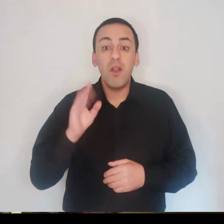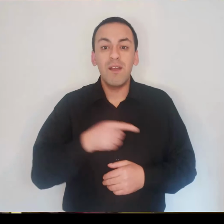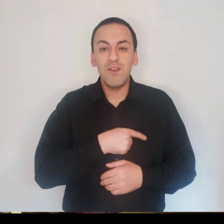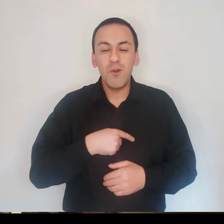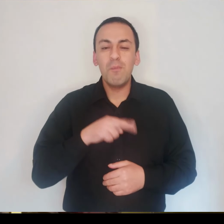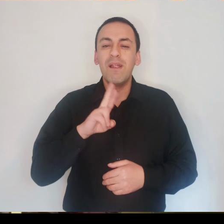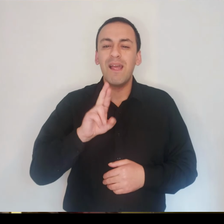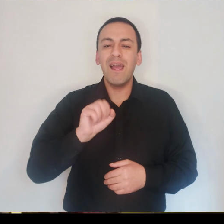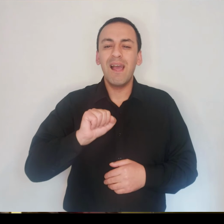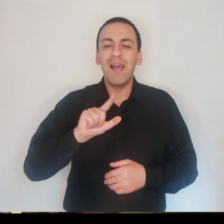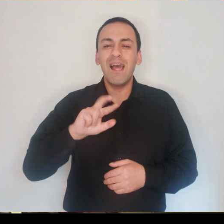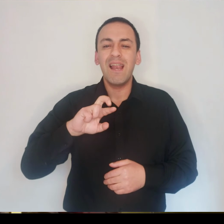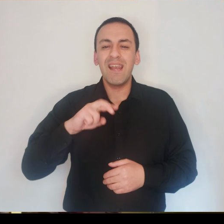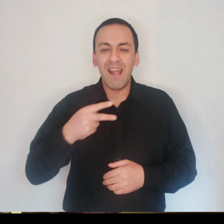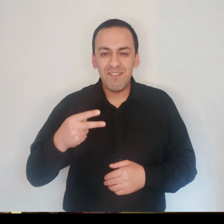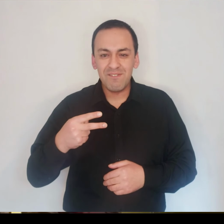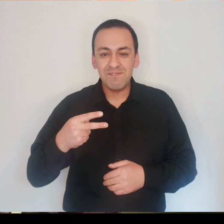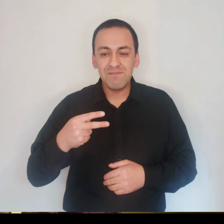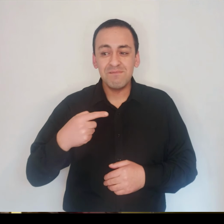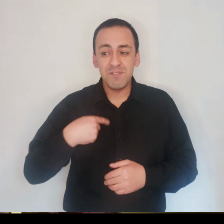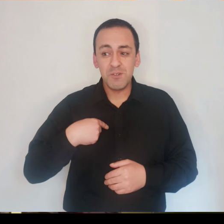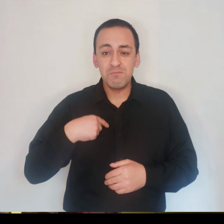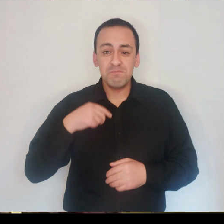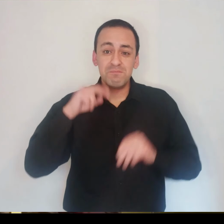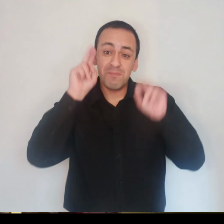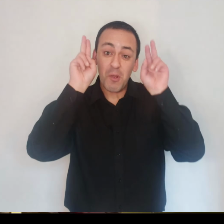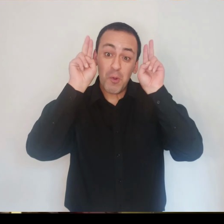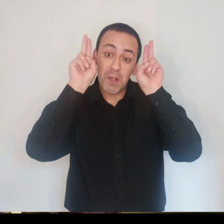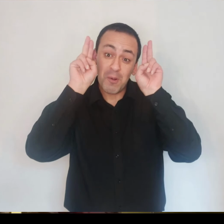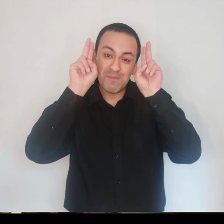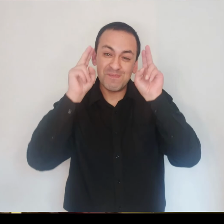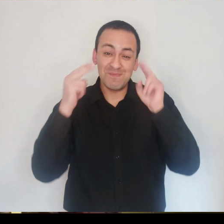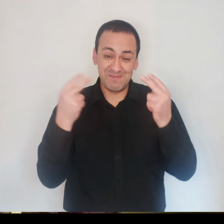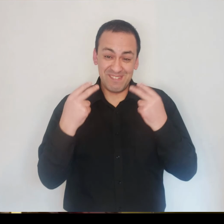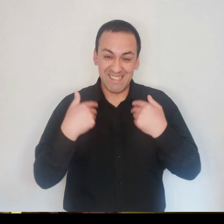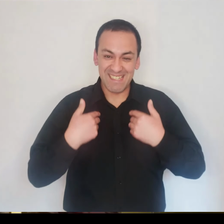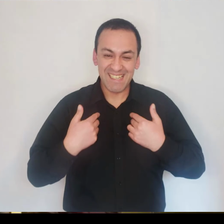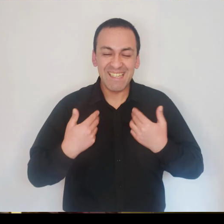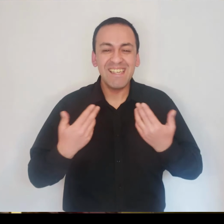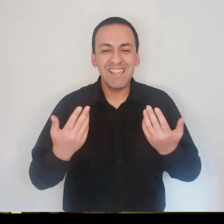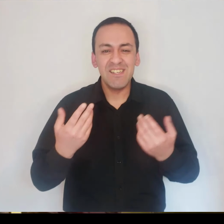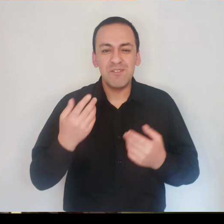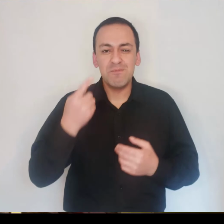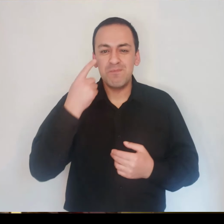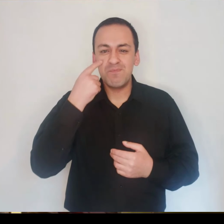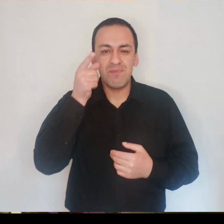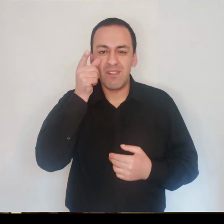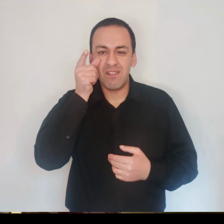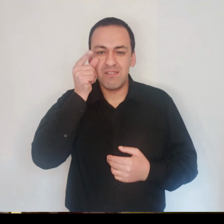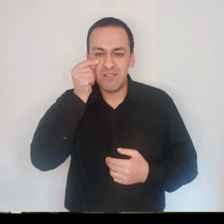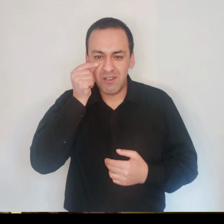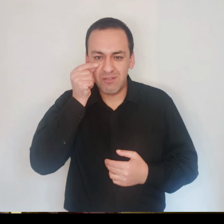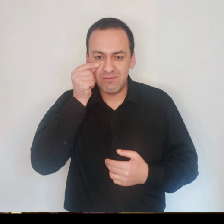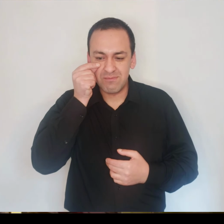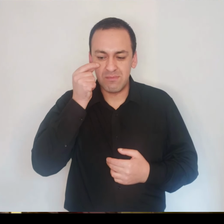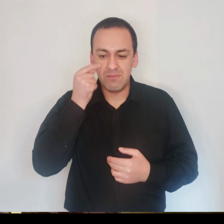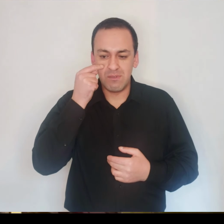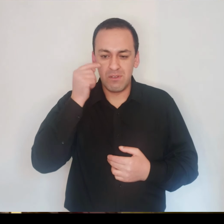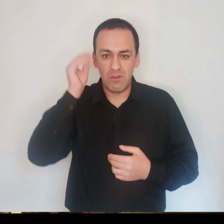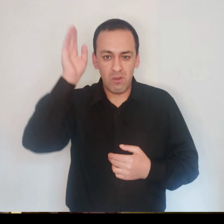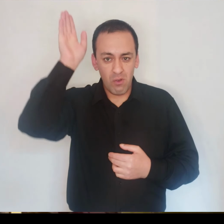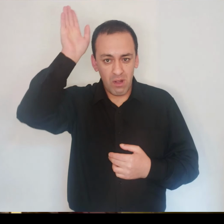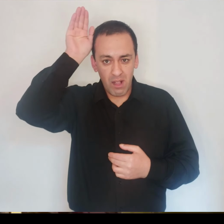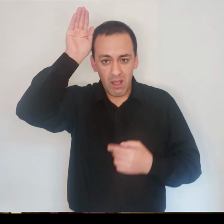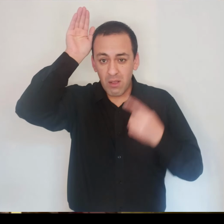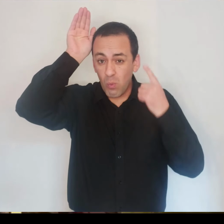Mi nombre es Ralf, soy un conejo como pueden ver, estoy ciego en mi ojo derecho y por esta